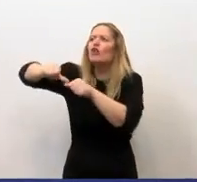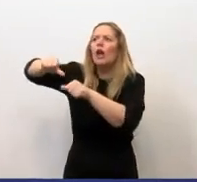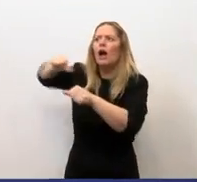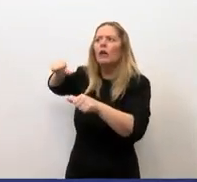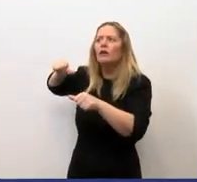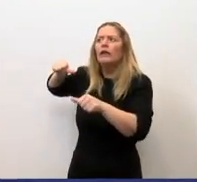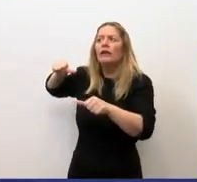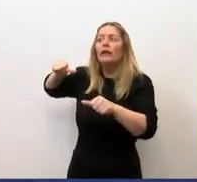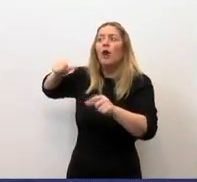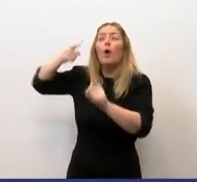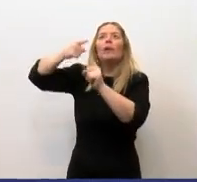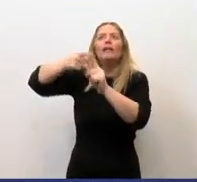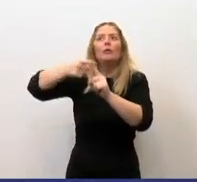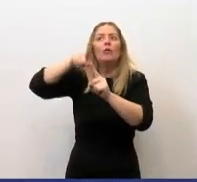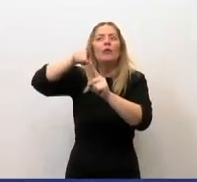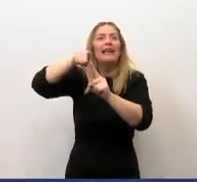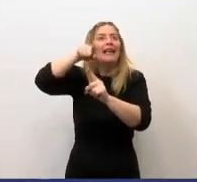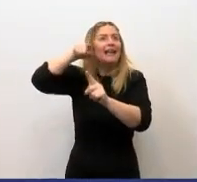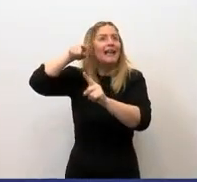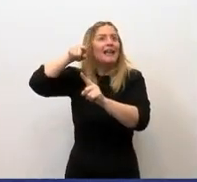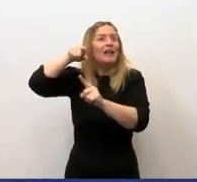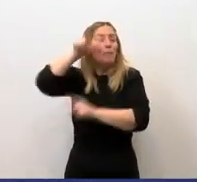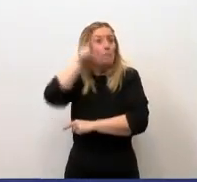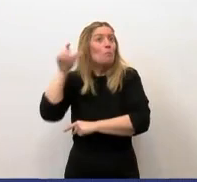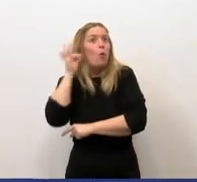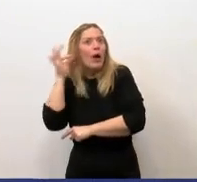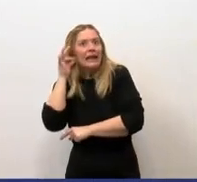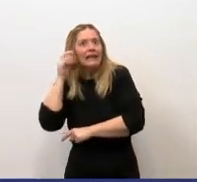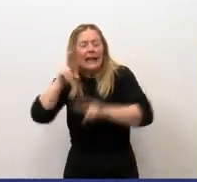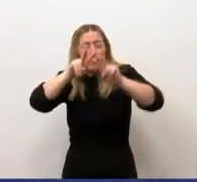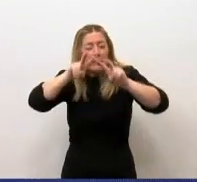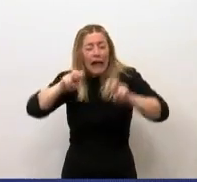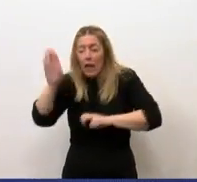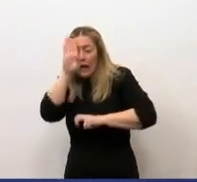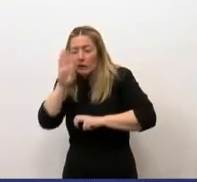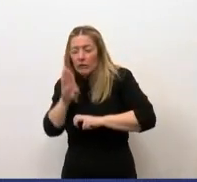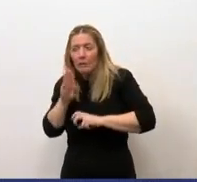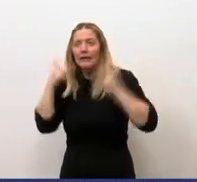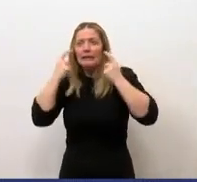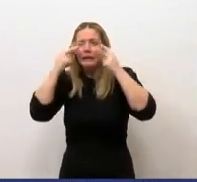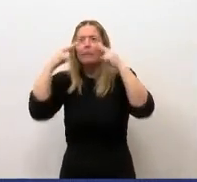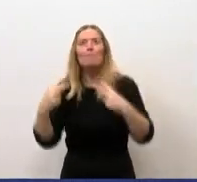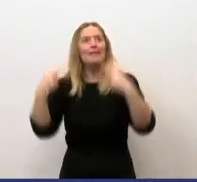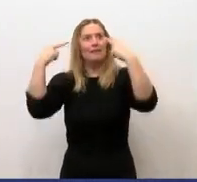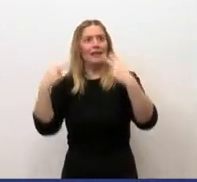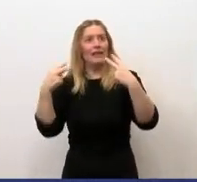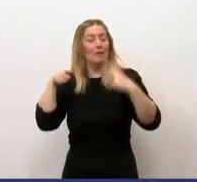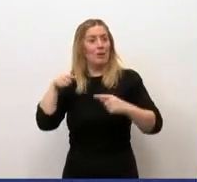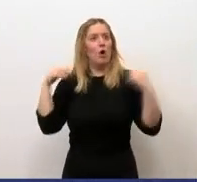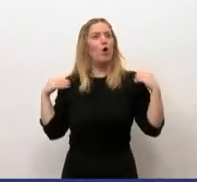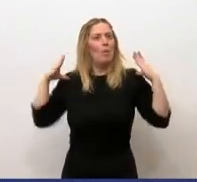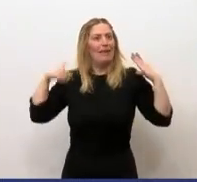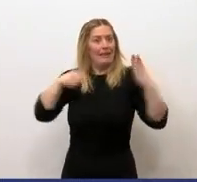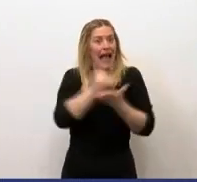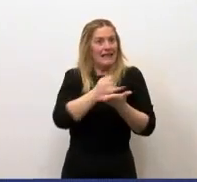visibilizar esas investigadoras ahí escondidas. Pero al final la competencia de esta asignatura